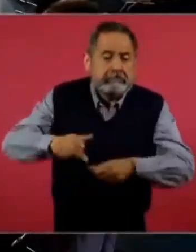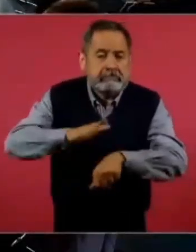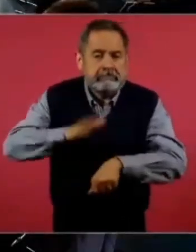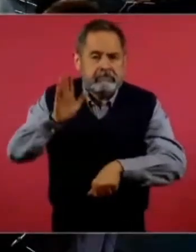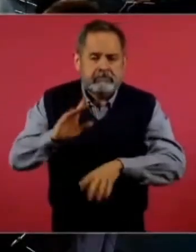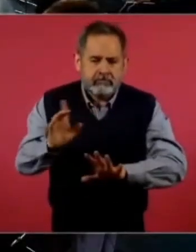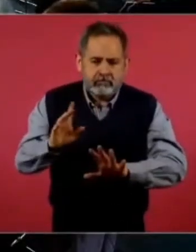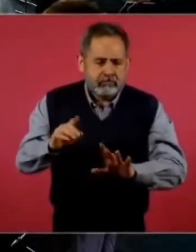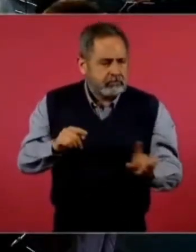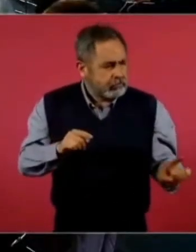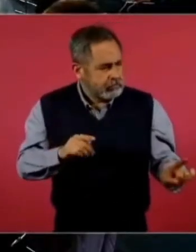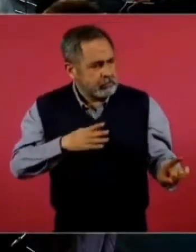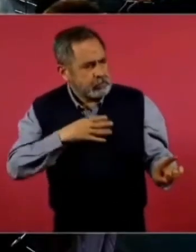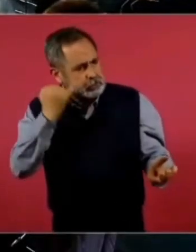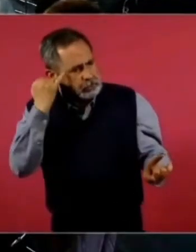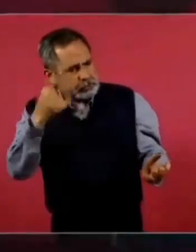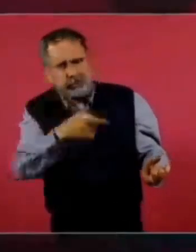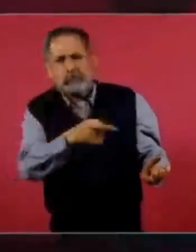Eso